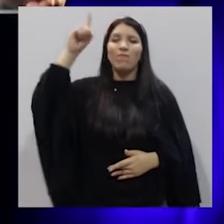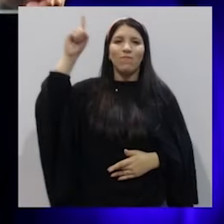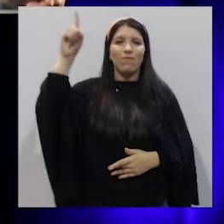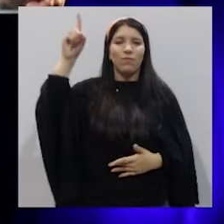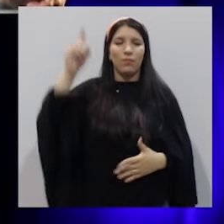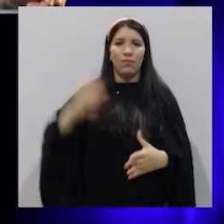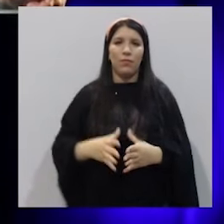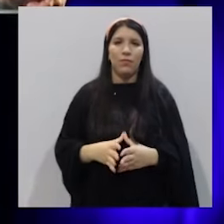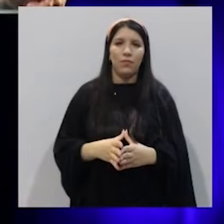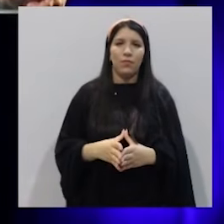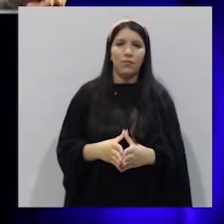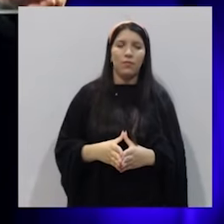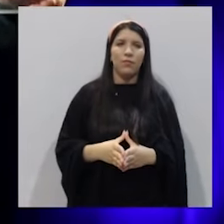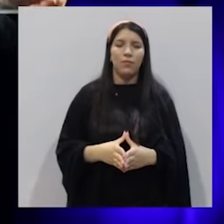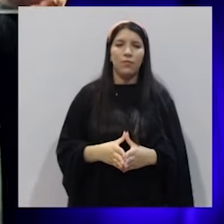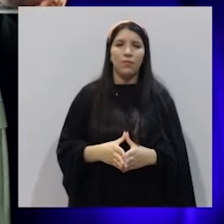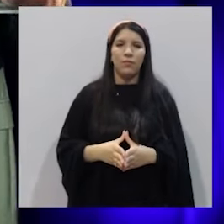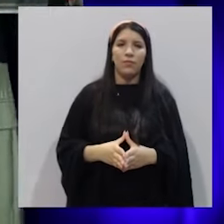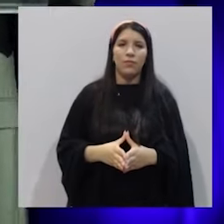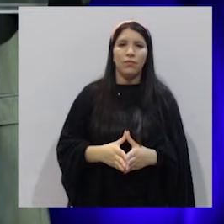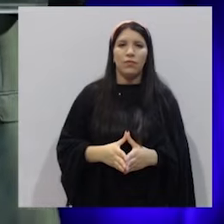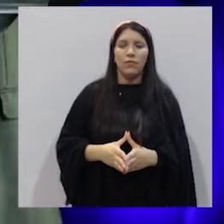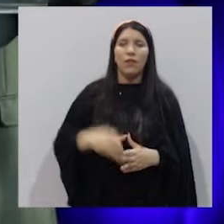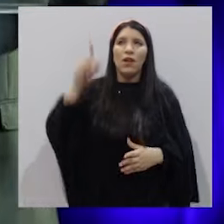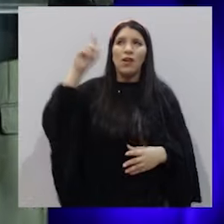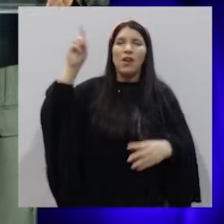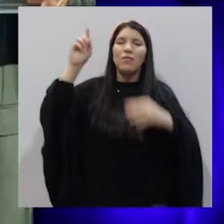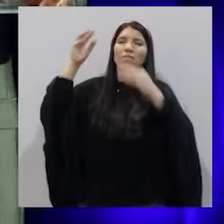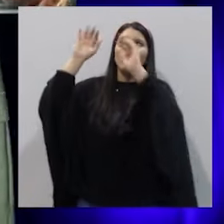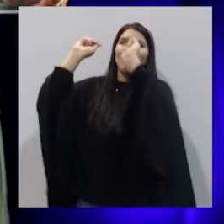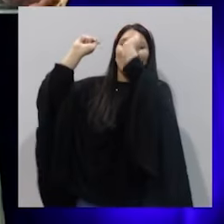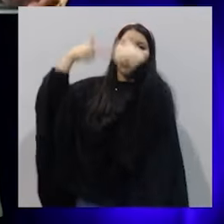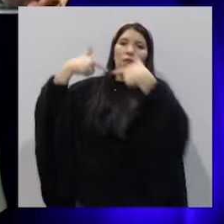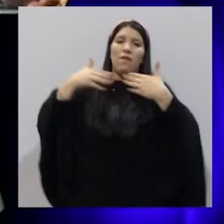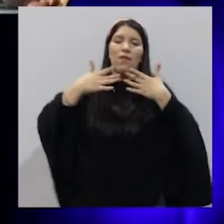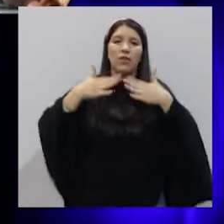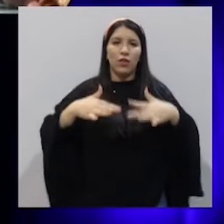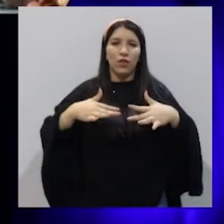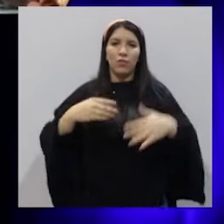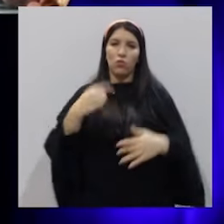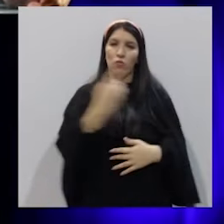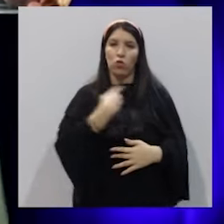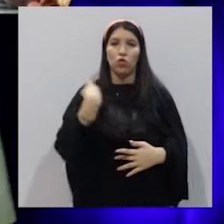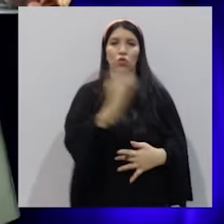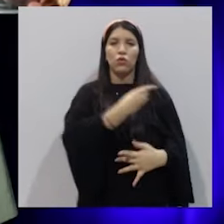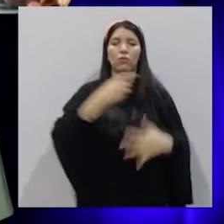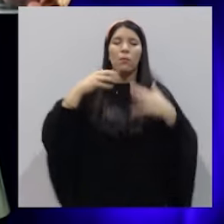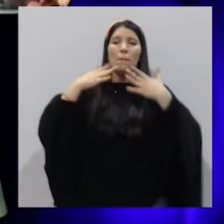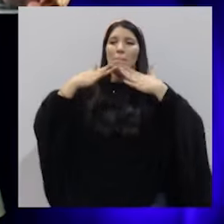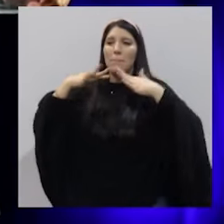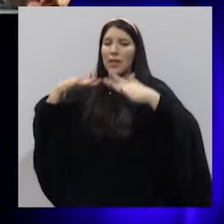cuándo esto se tergiversa cuando se entra en territorios